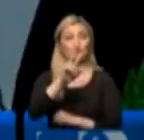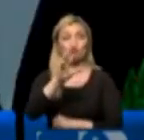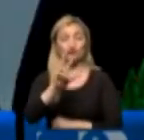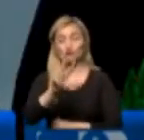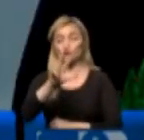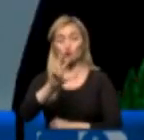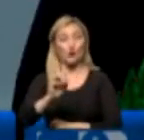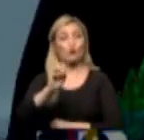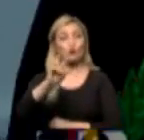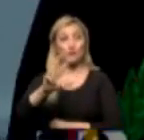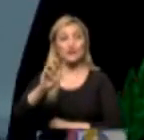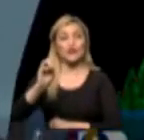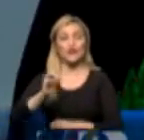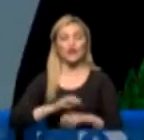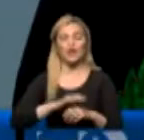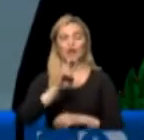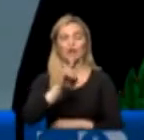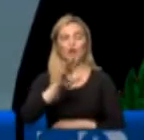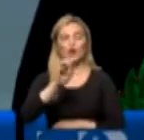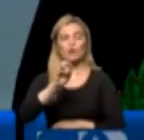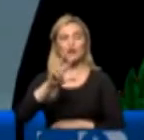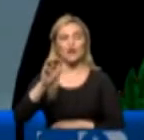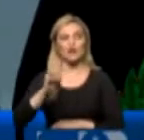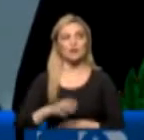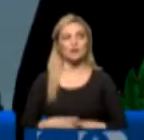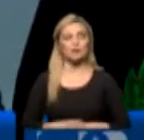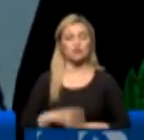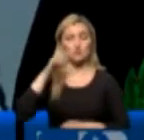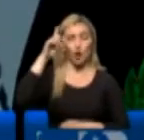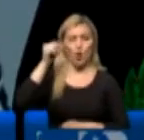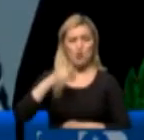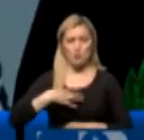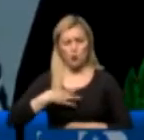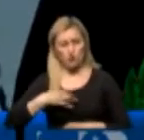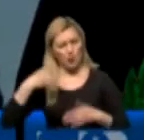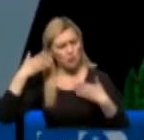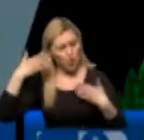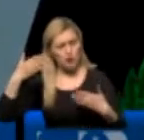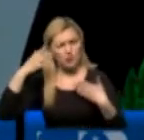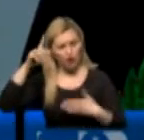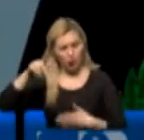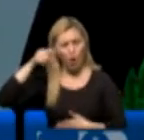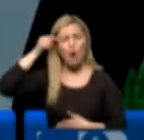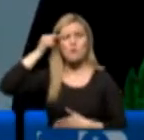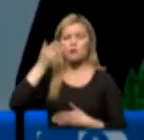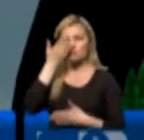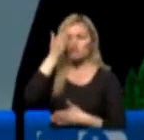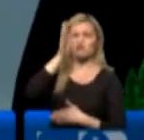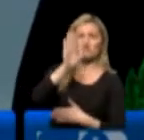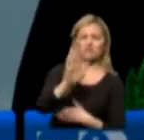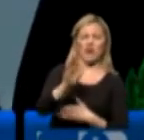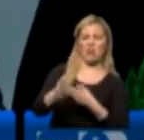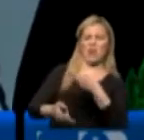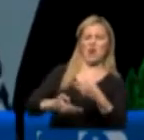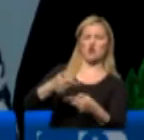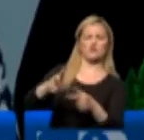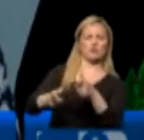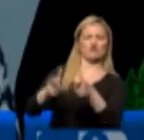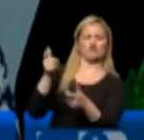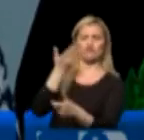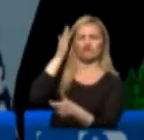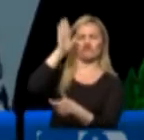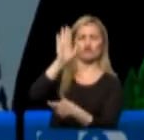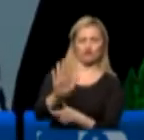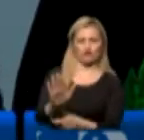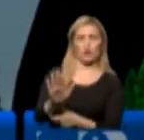cuenta de la prioridad y de la voluntad política del Estado ecuatoriano y de este gobierno por enfrentar el delito de trata de personas